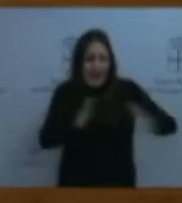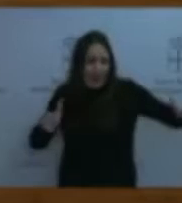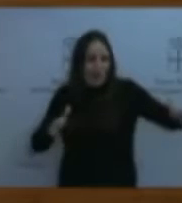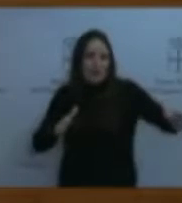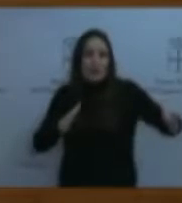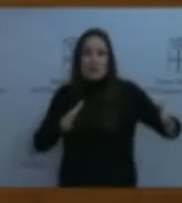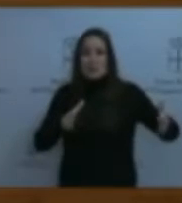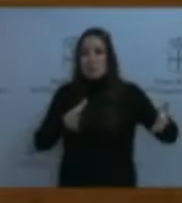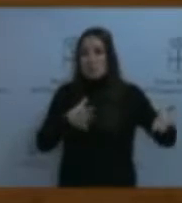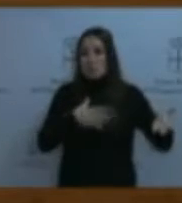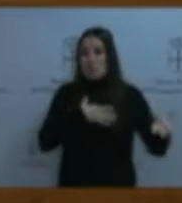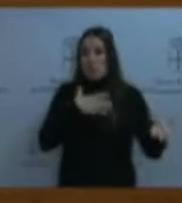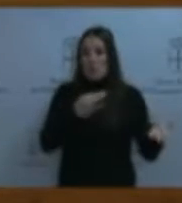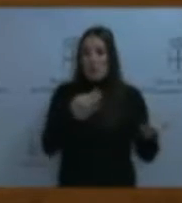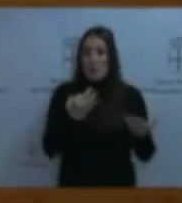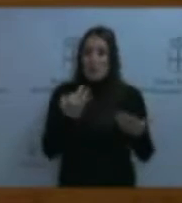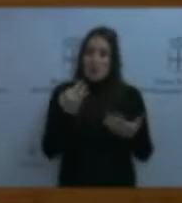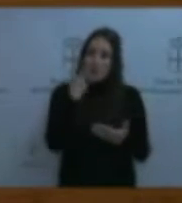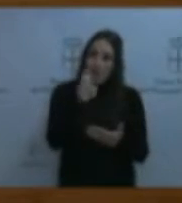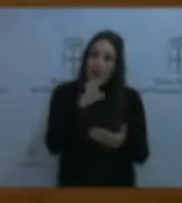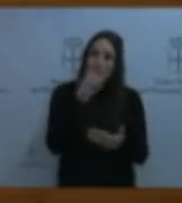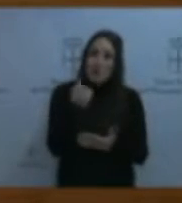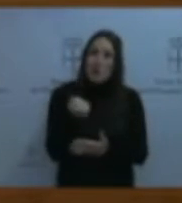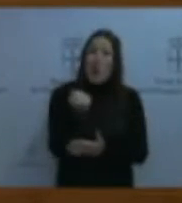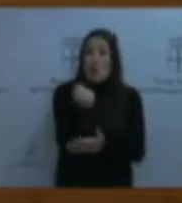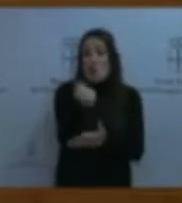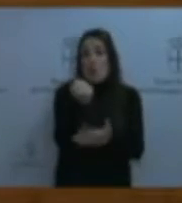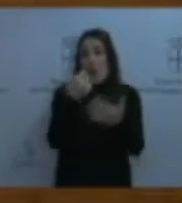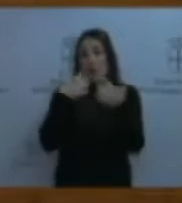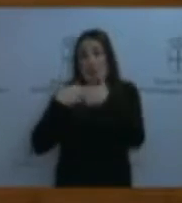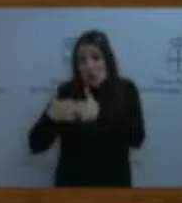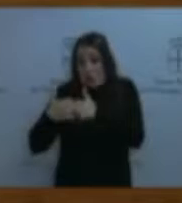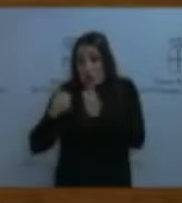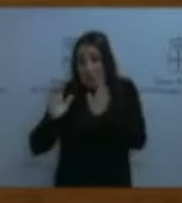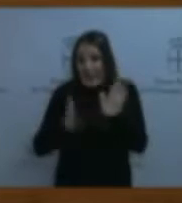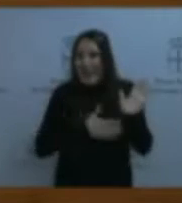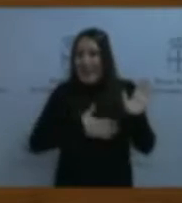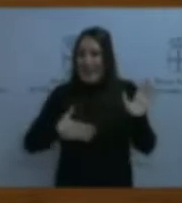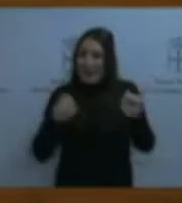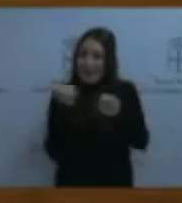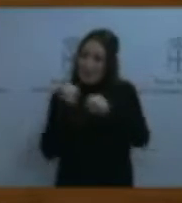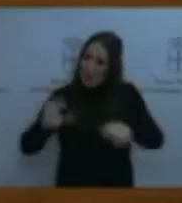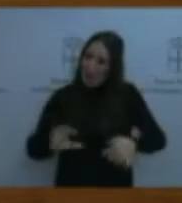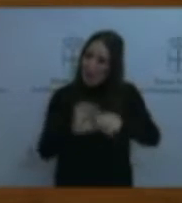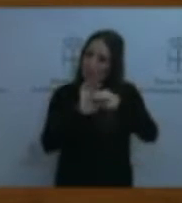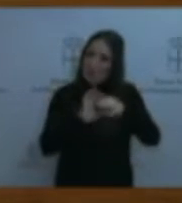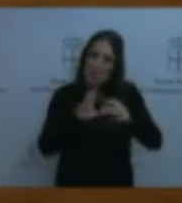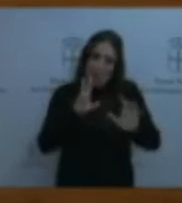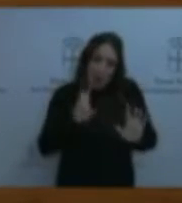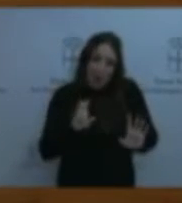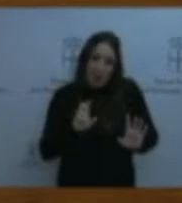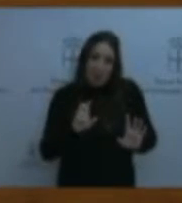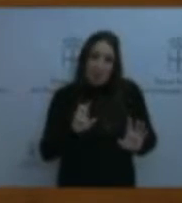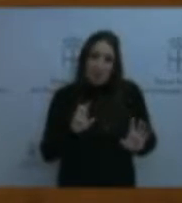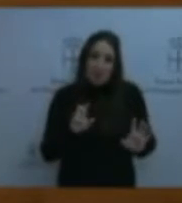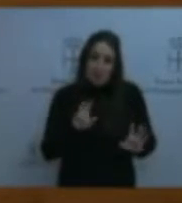vayan hacia apoyar a lineales de industrias que quisieran trabajar en este sentido. Es una opción política que